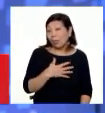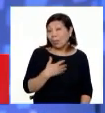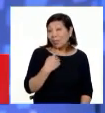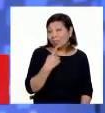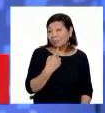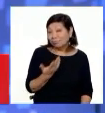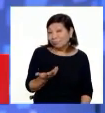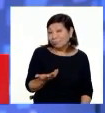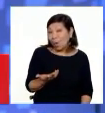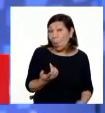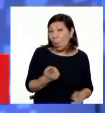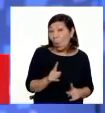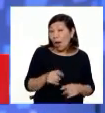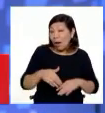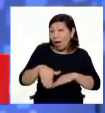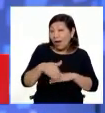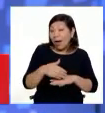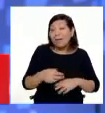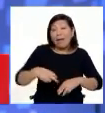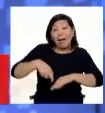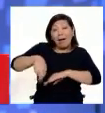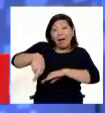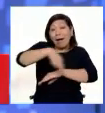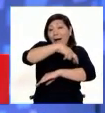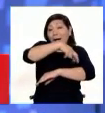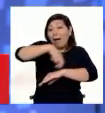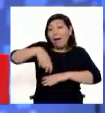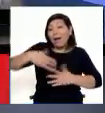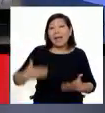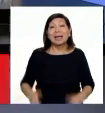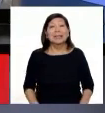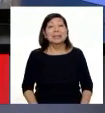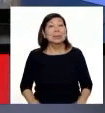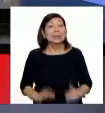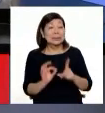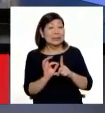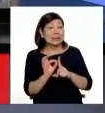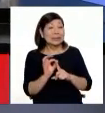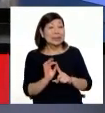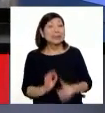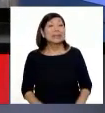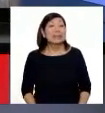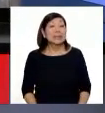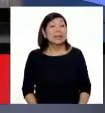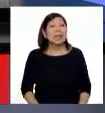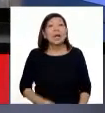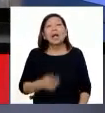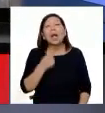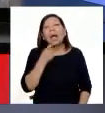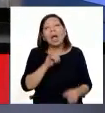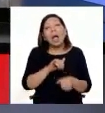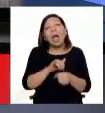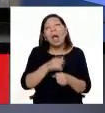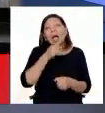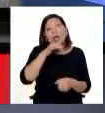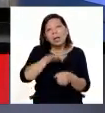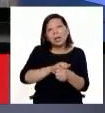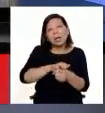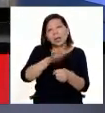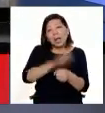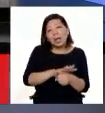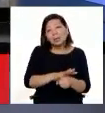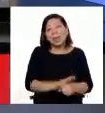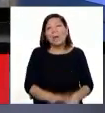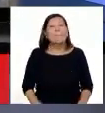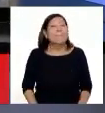decir que cuando estamos en la calle caminando, a veces con altas temperaturas, tomamos gaseosa en vez de agua. Sí, en el